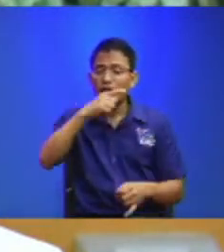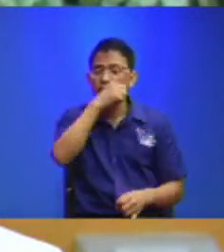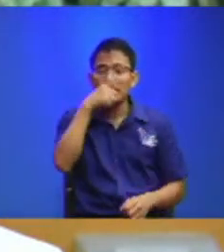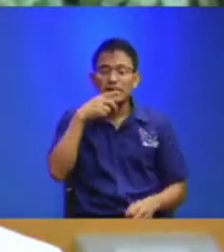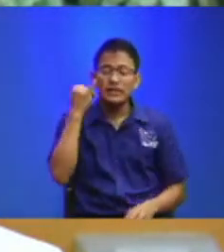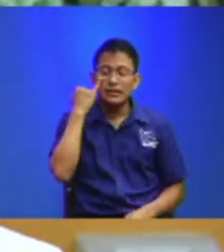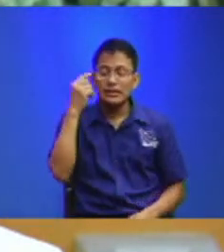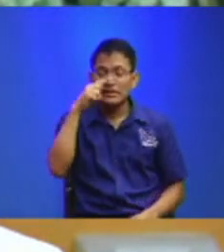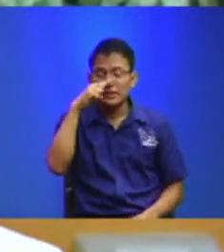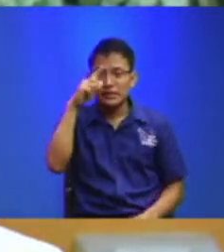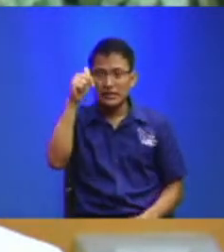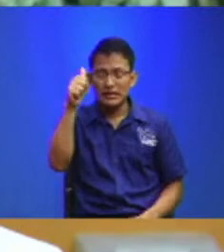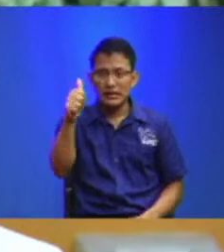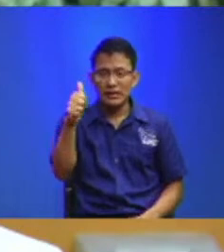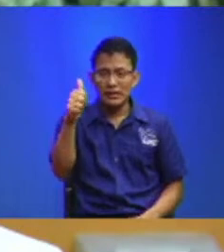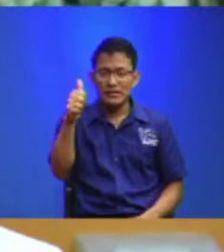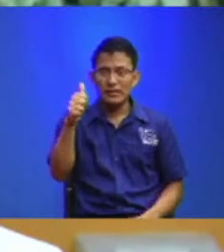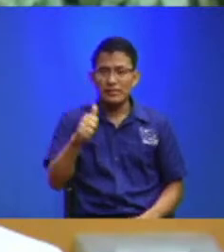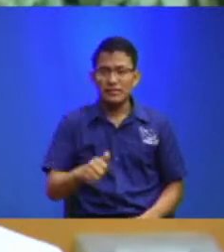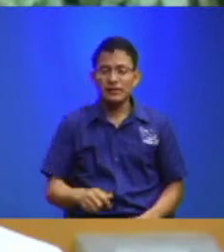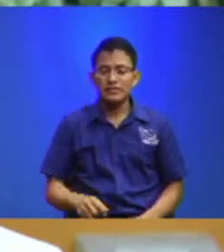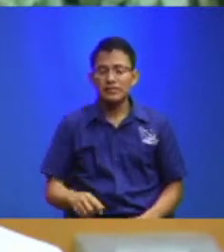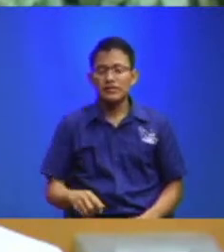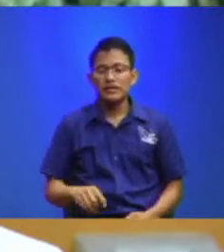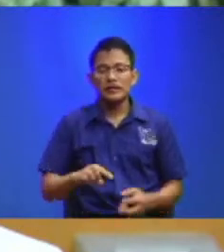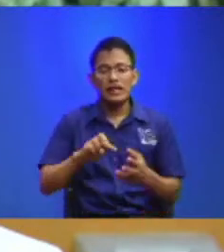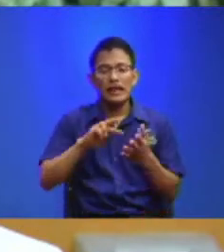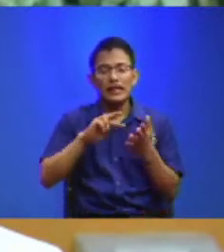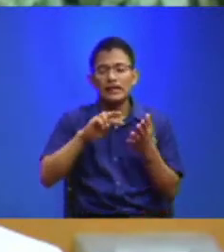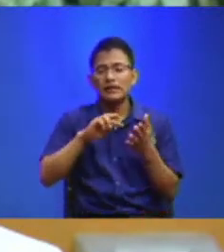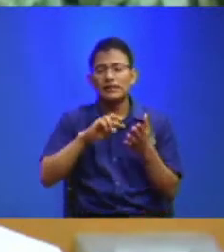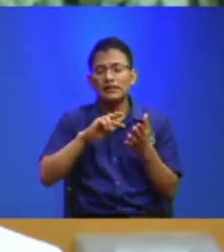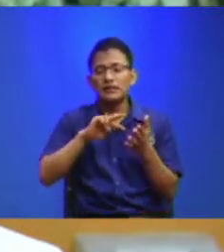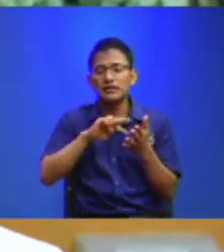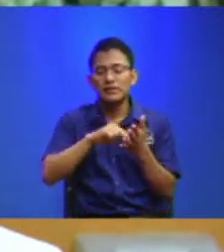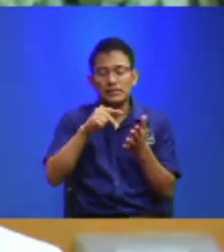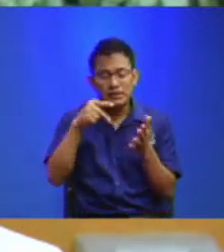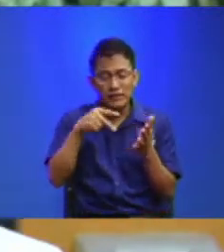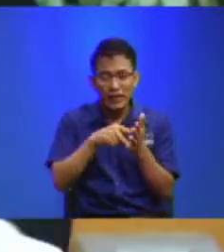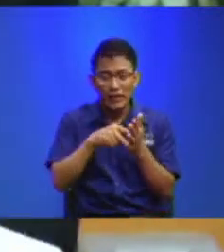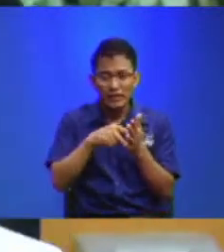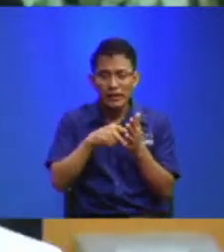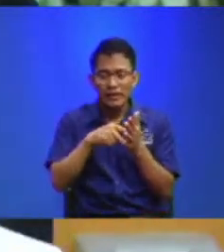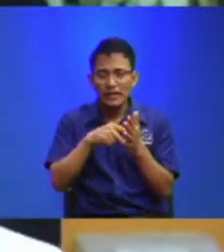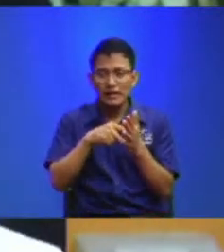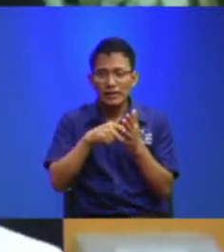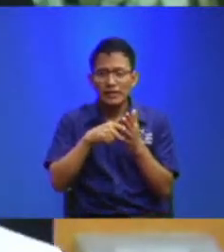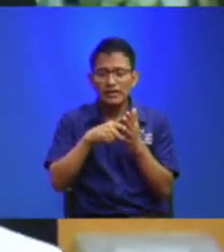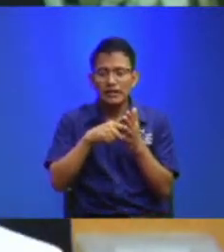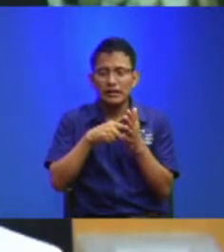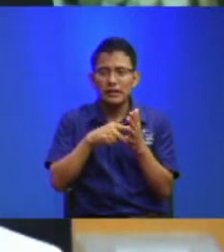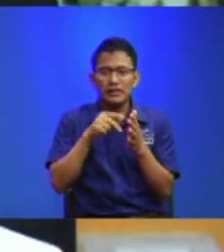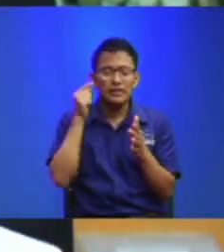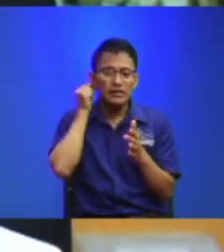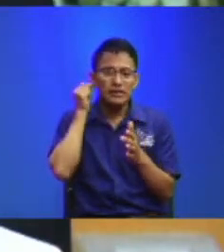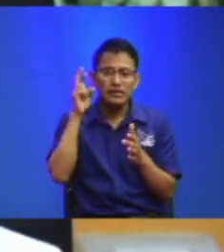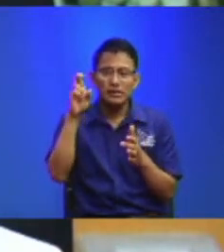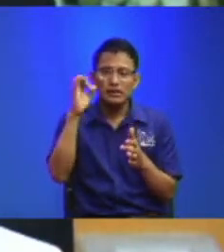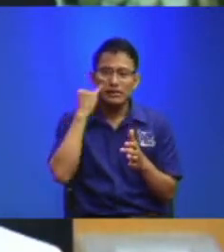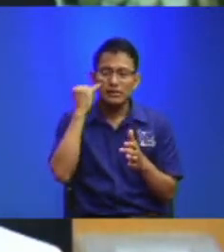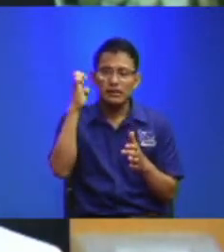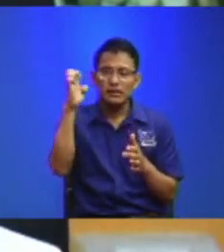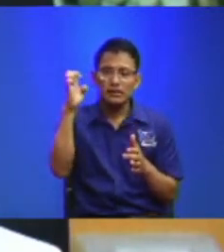bastante cosas muy, muy lindas, sobre todo en el Antiguo Testamento. En el Nuevo también, pero en el Antiguo está aquí. Salmo